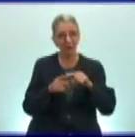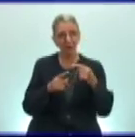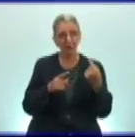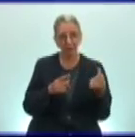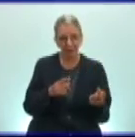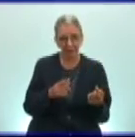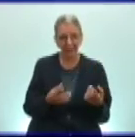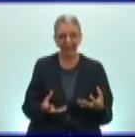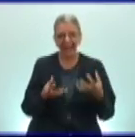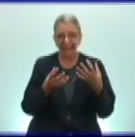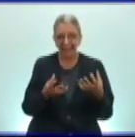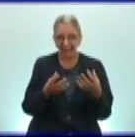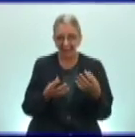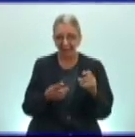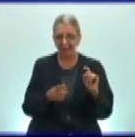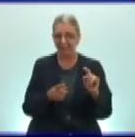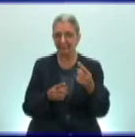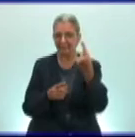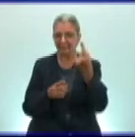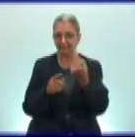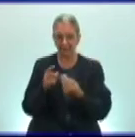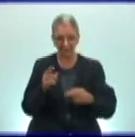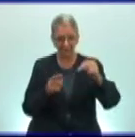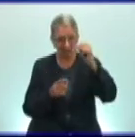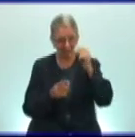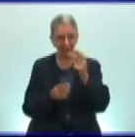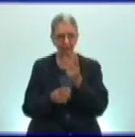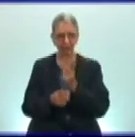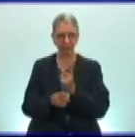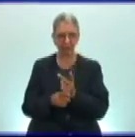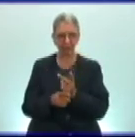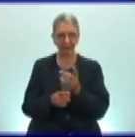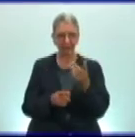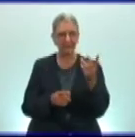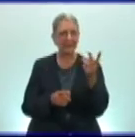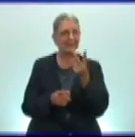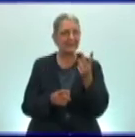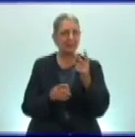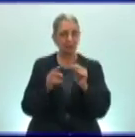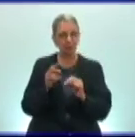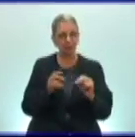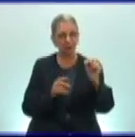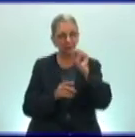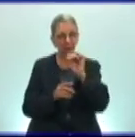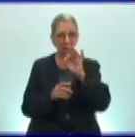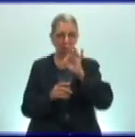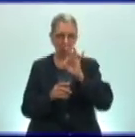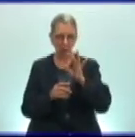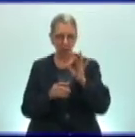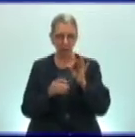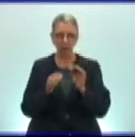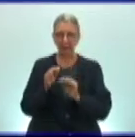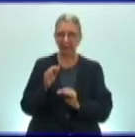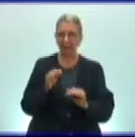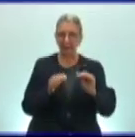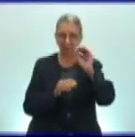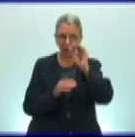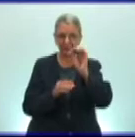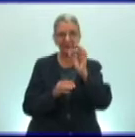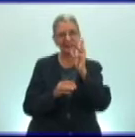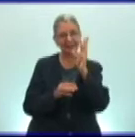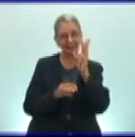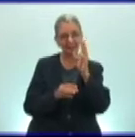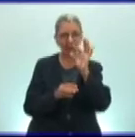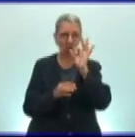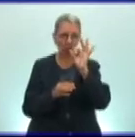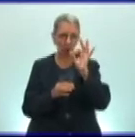átomo. Recuerden que representamos la energía y debemos ubicar los electrones en los diferentes niveles de